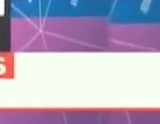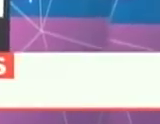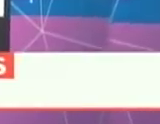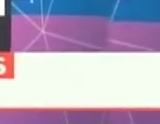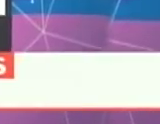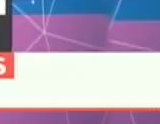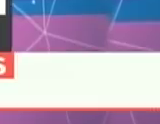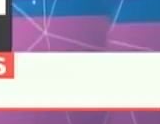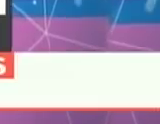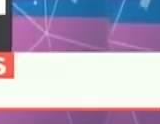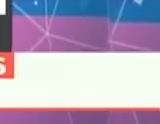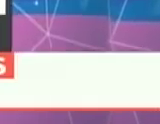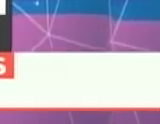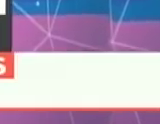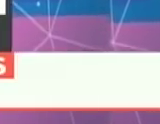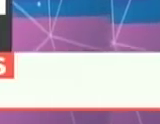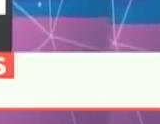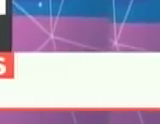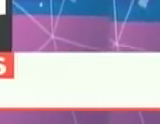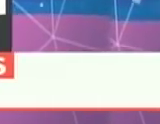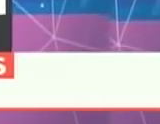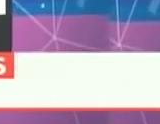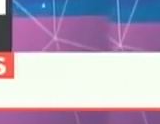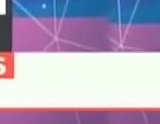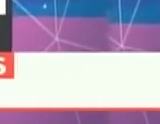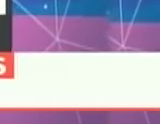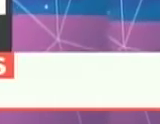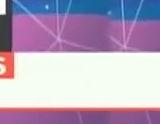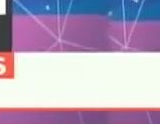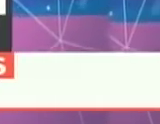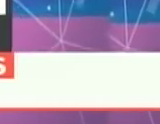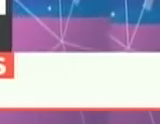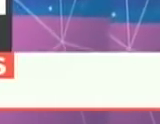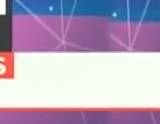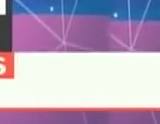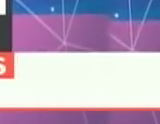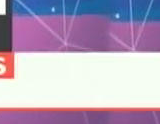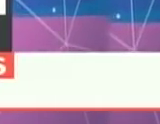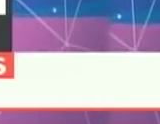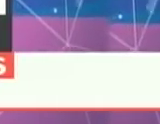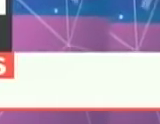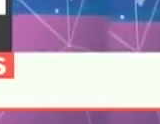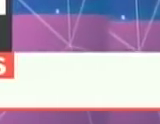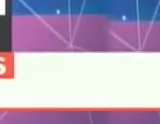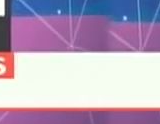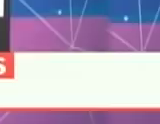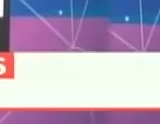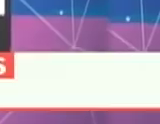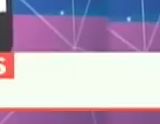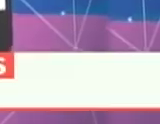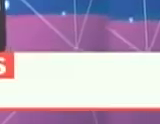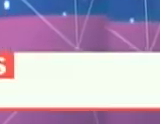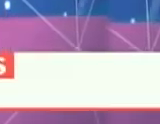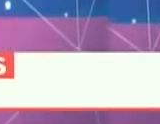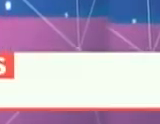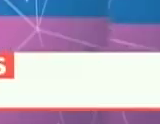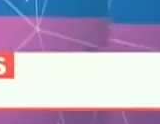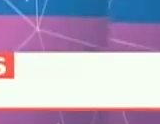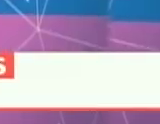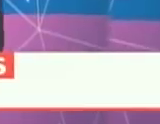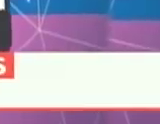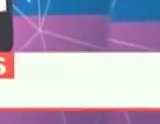importante que sepa que en este momento la 524 Área de Defensa Integral Chaima cuenta con